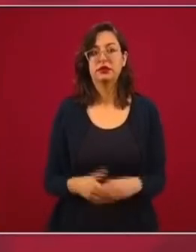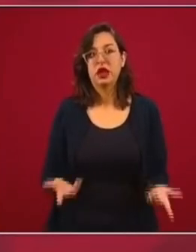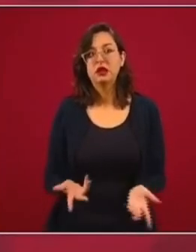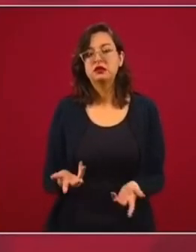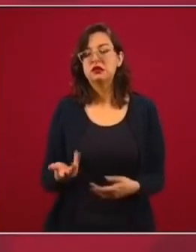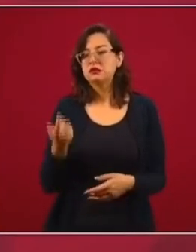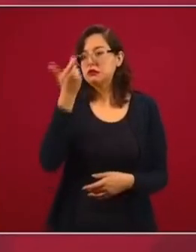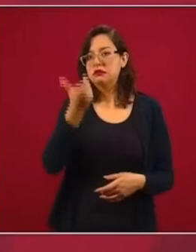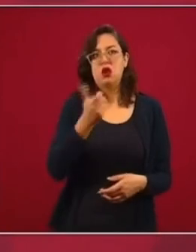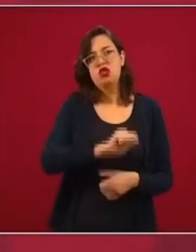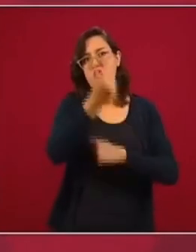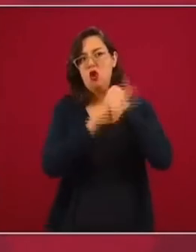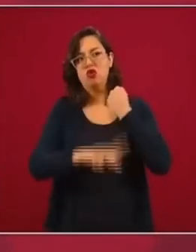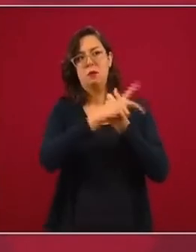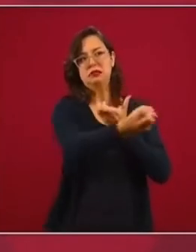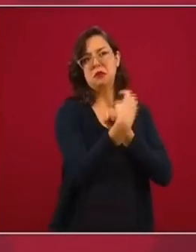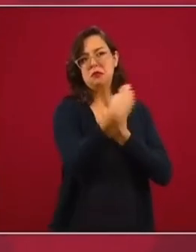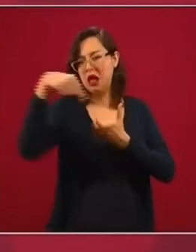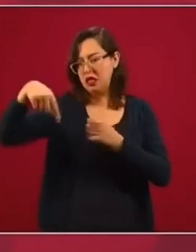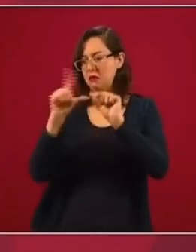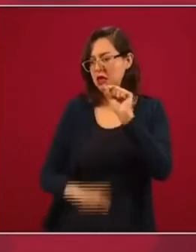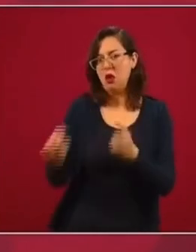económicos considero que fue abril.